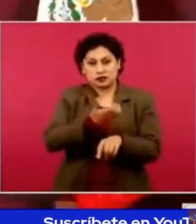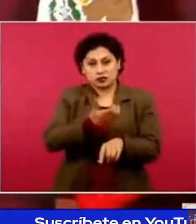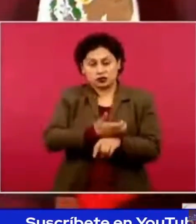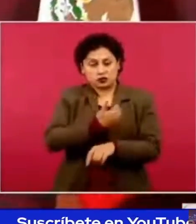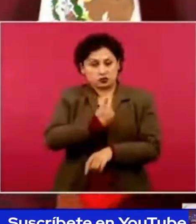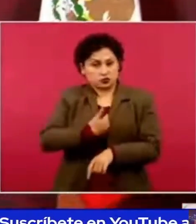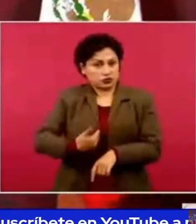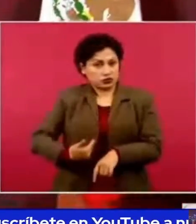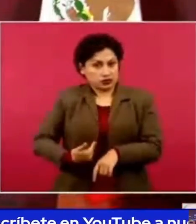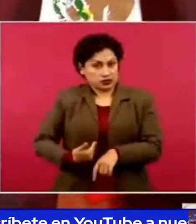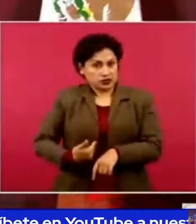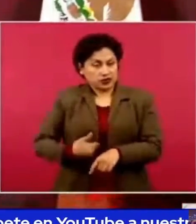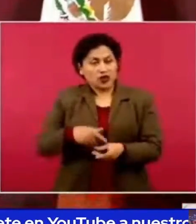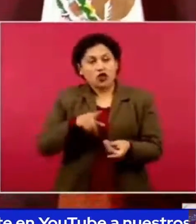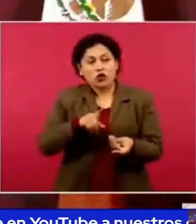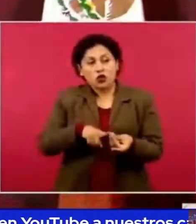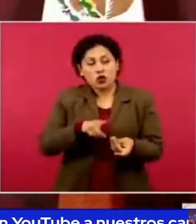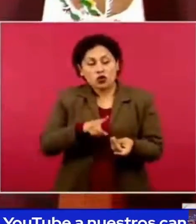en el